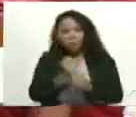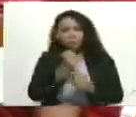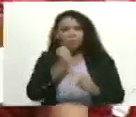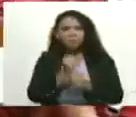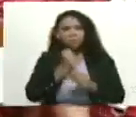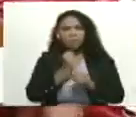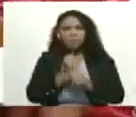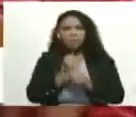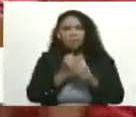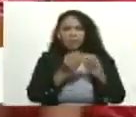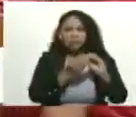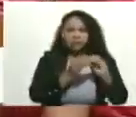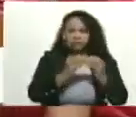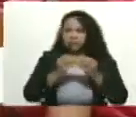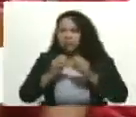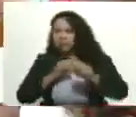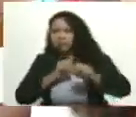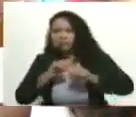luchando,